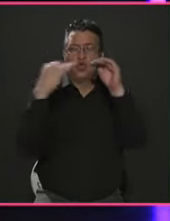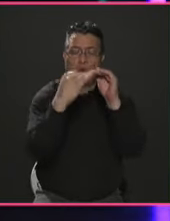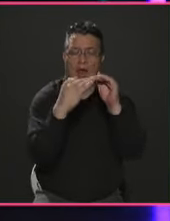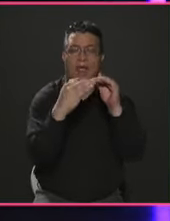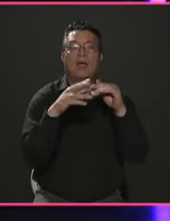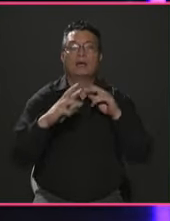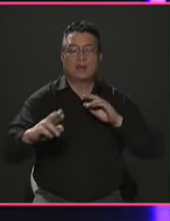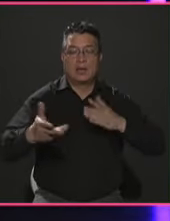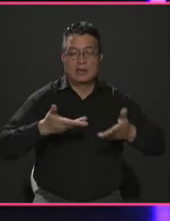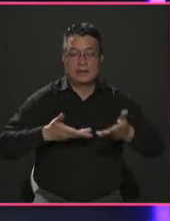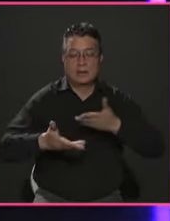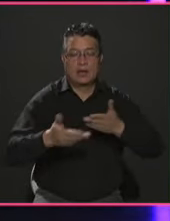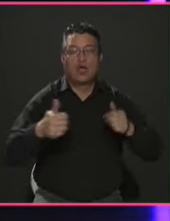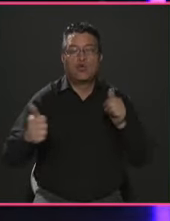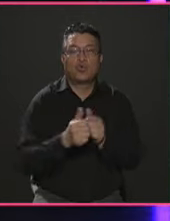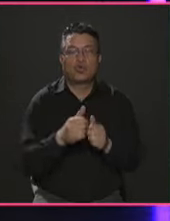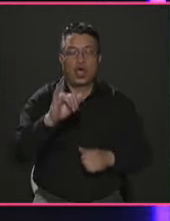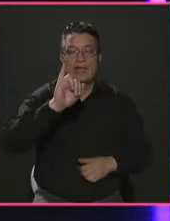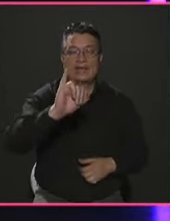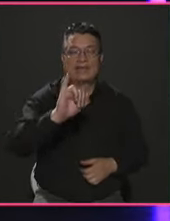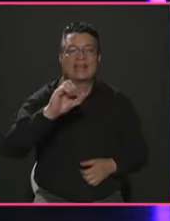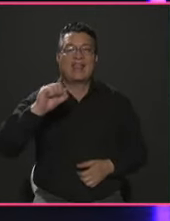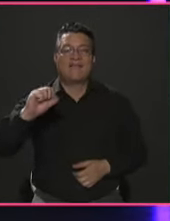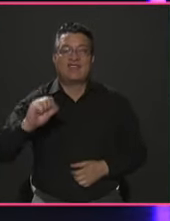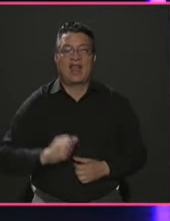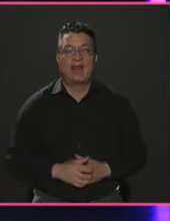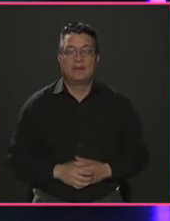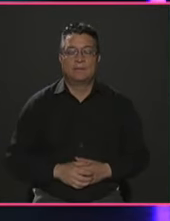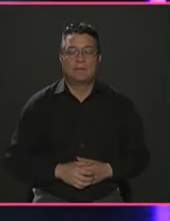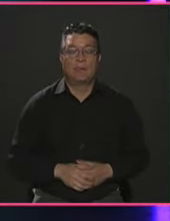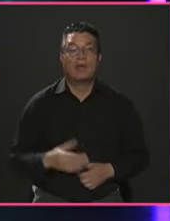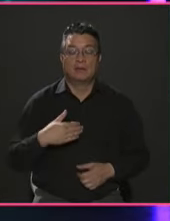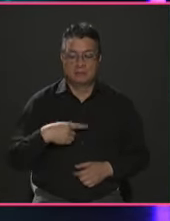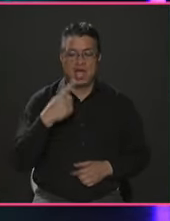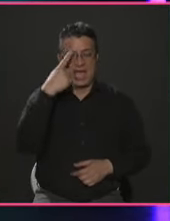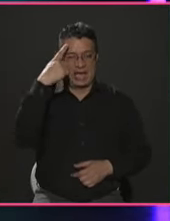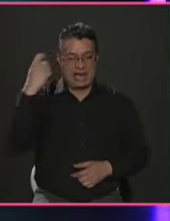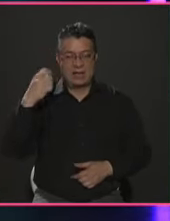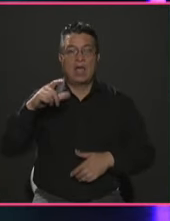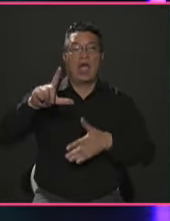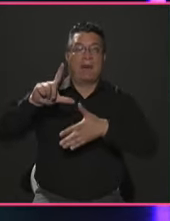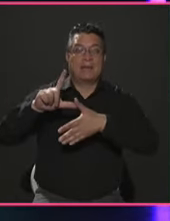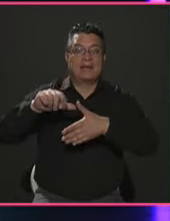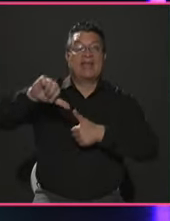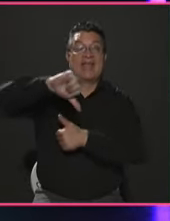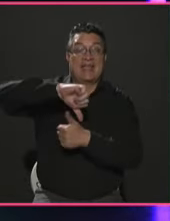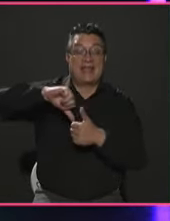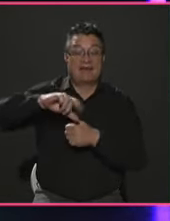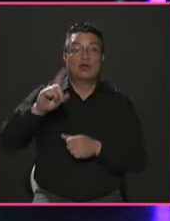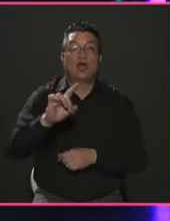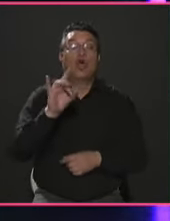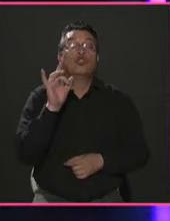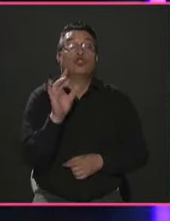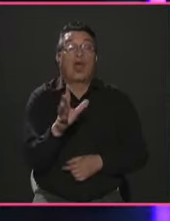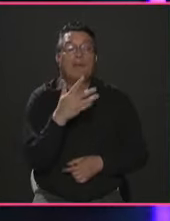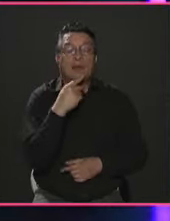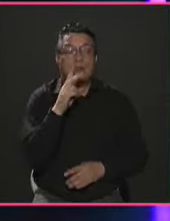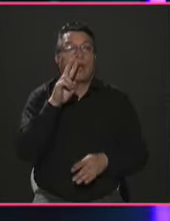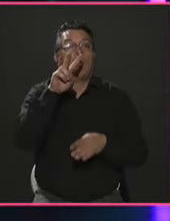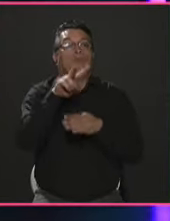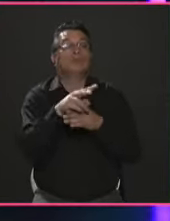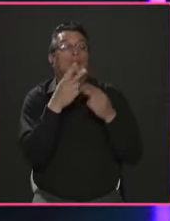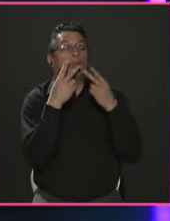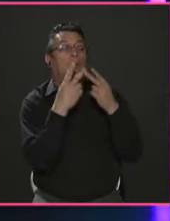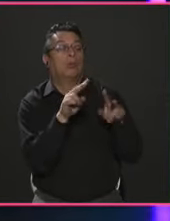estén relacionadas con la Inteligencia artificial queremos que América Latina y el Caribe no sea una simple espectadora sino una